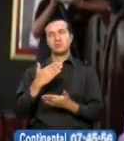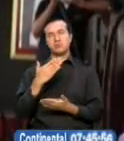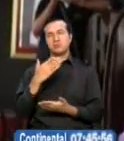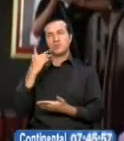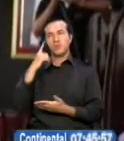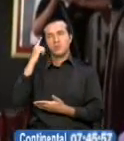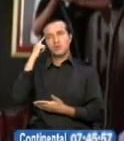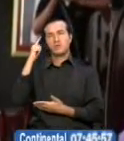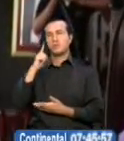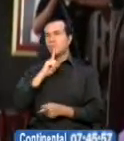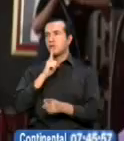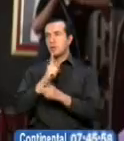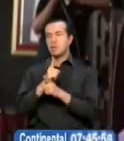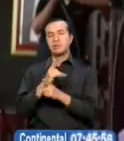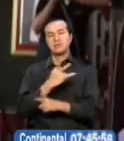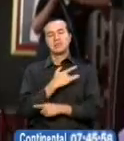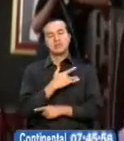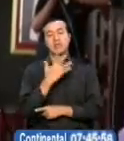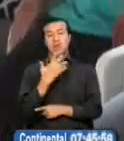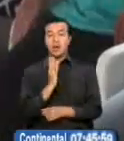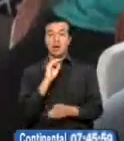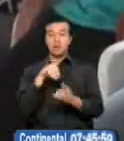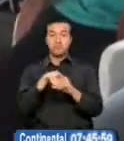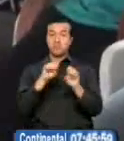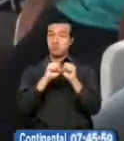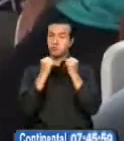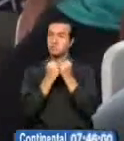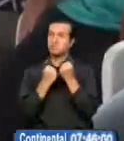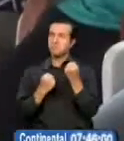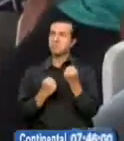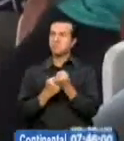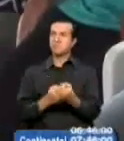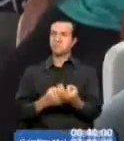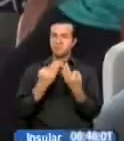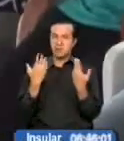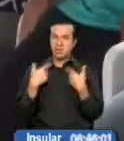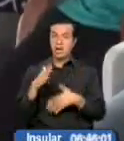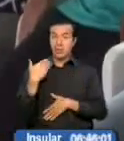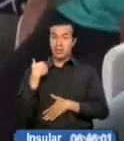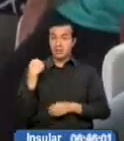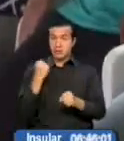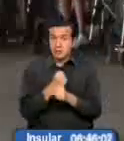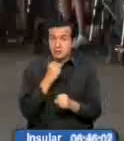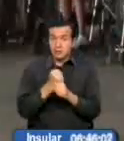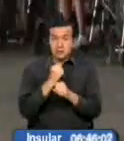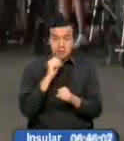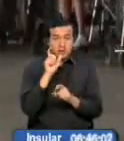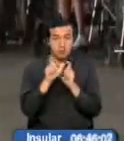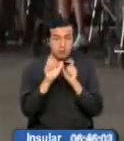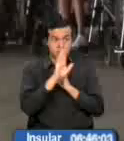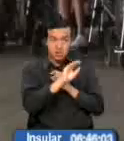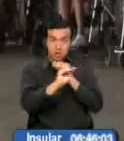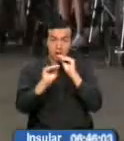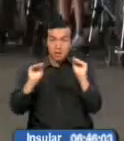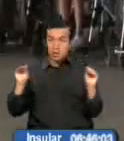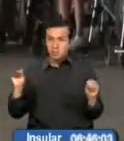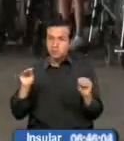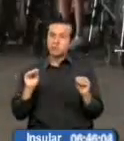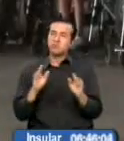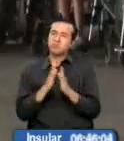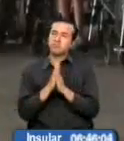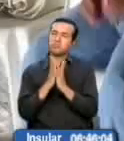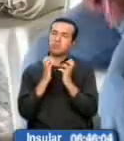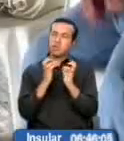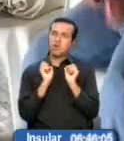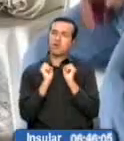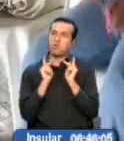pues ratifican que ahora ya se sienten parte de la sociedad al poder contar con un empleo e invitan a las demás personas a que se les permitan